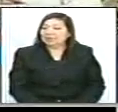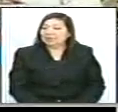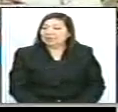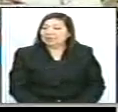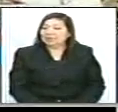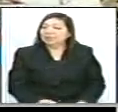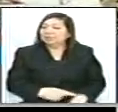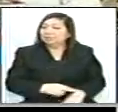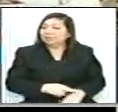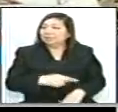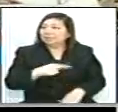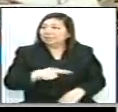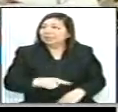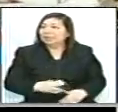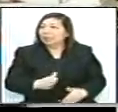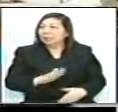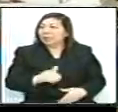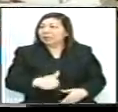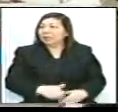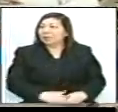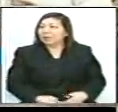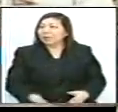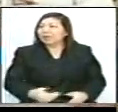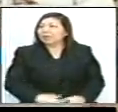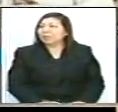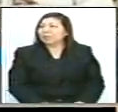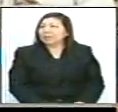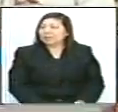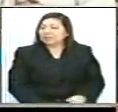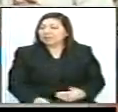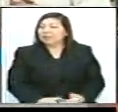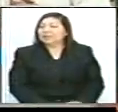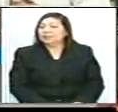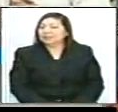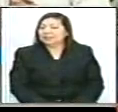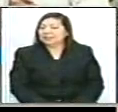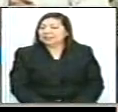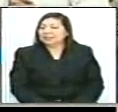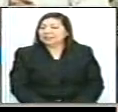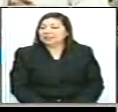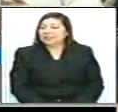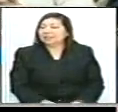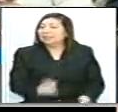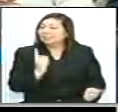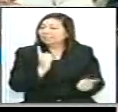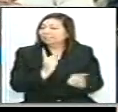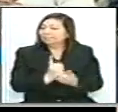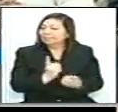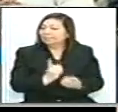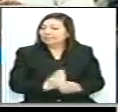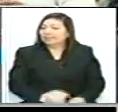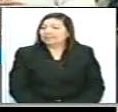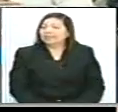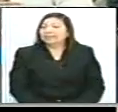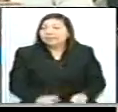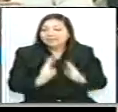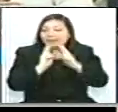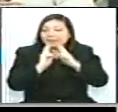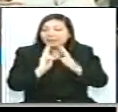nuestras regiones puedan establecer comunicación directa con el Congreso de la